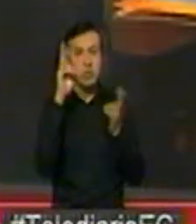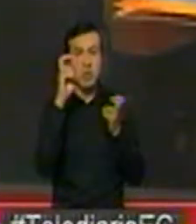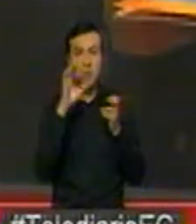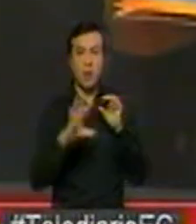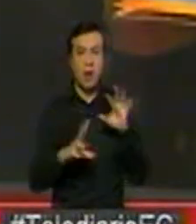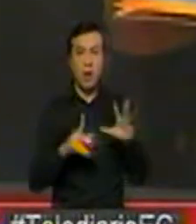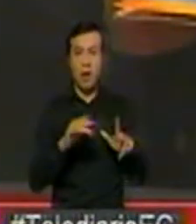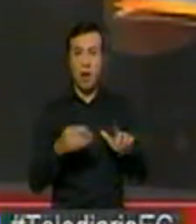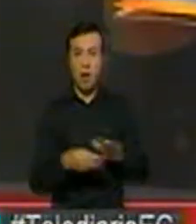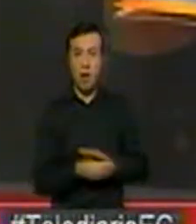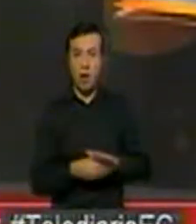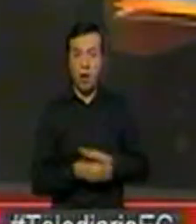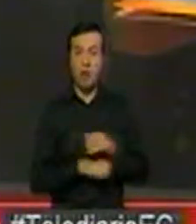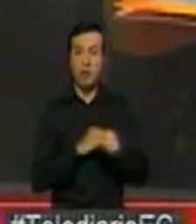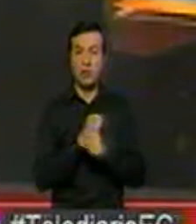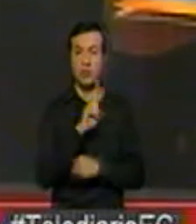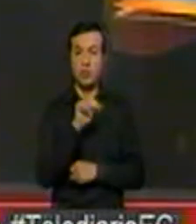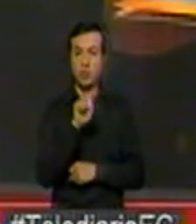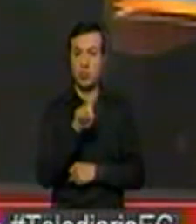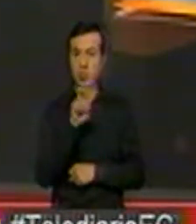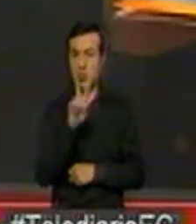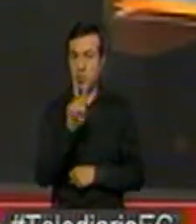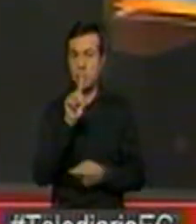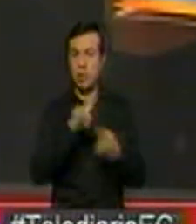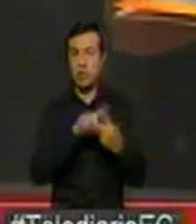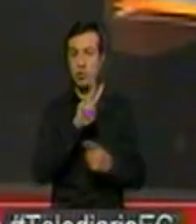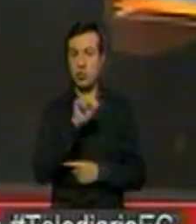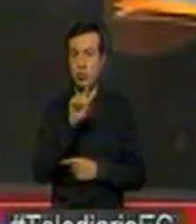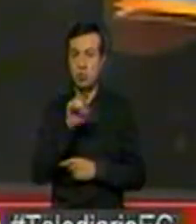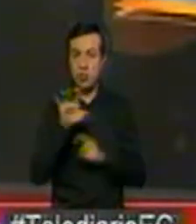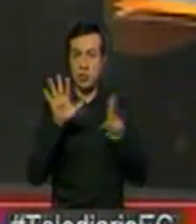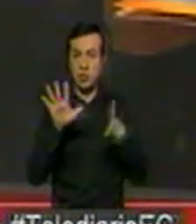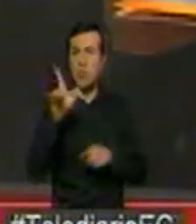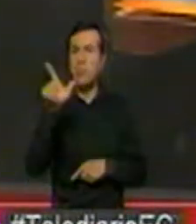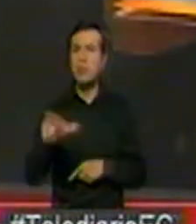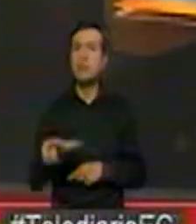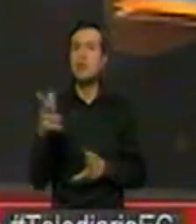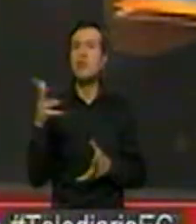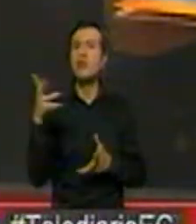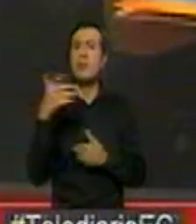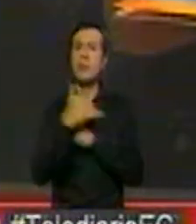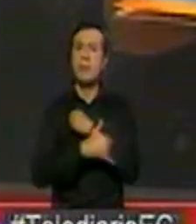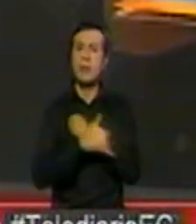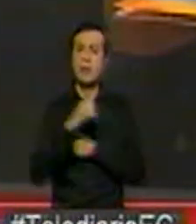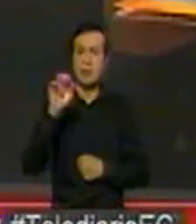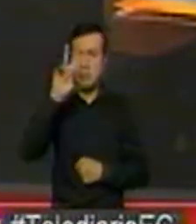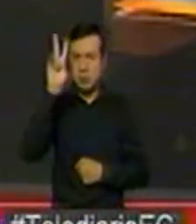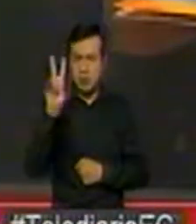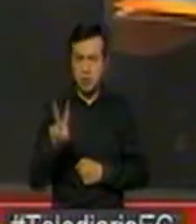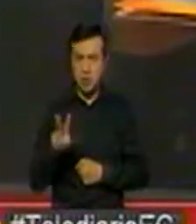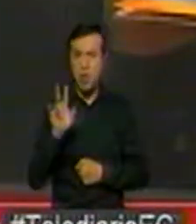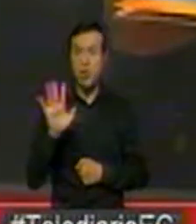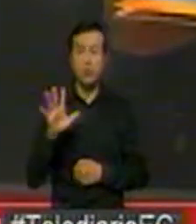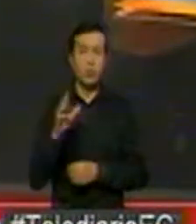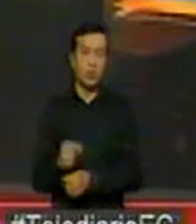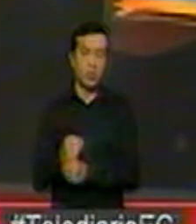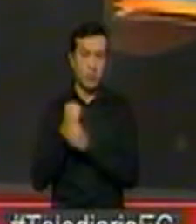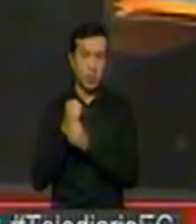2012-2016. Y lo hizo desde Venezuela, país donde reside temporalmente por razones de seguridad, según supo decir su abogada